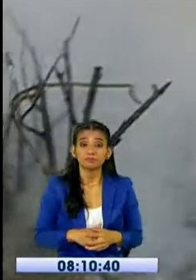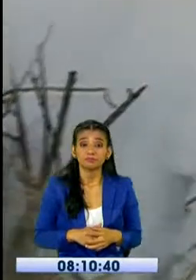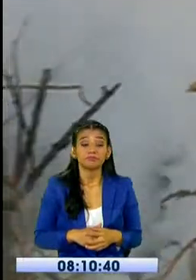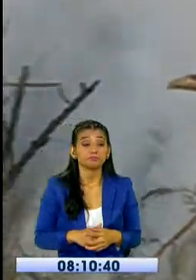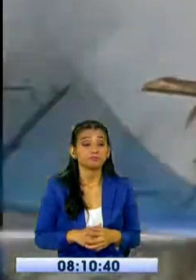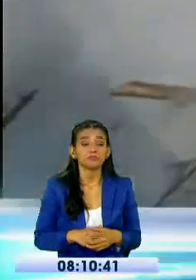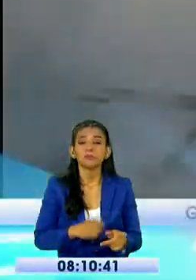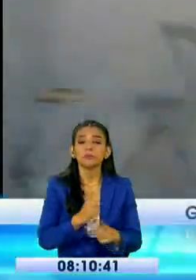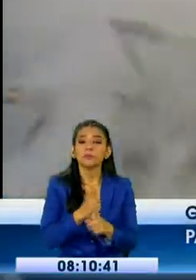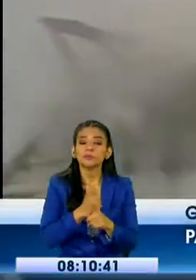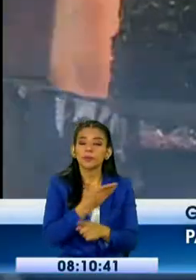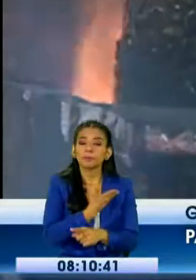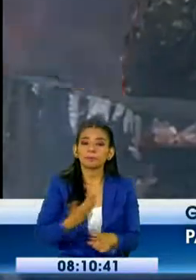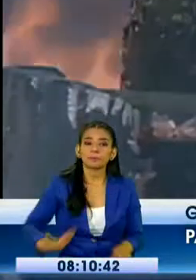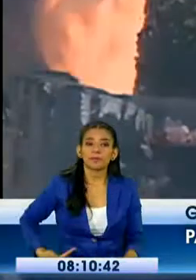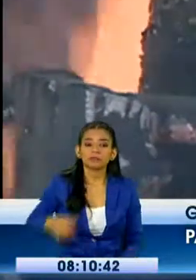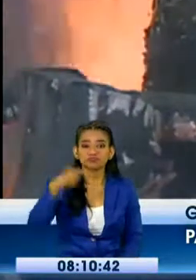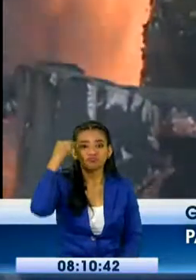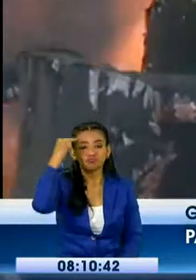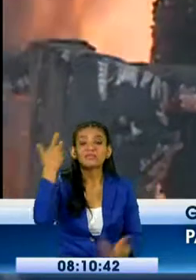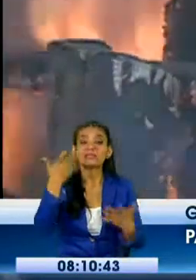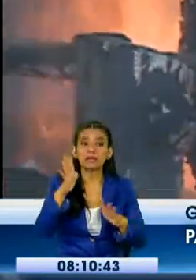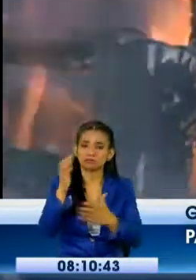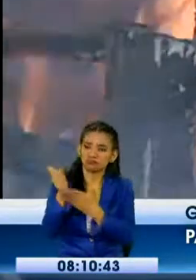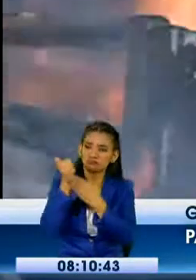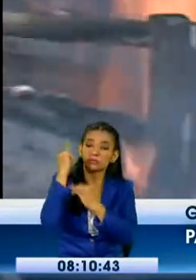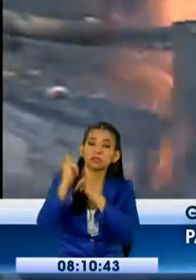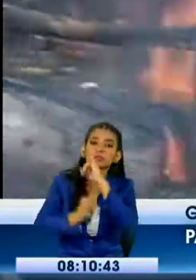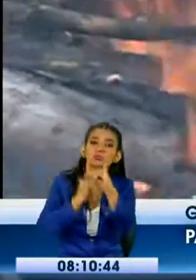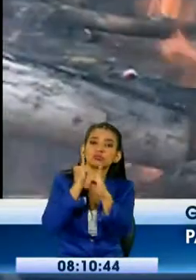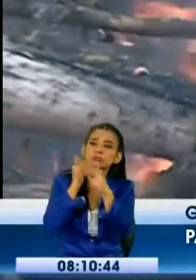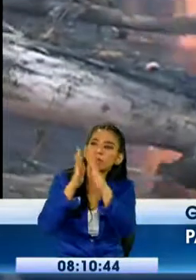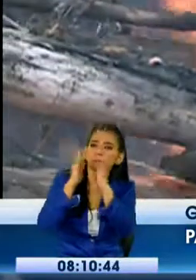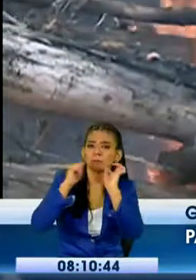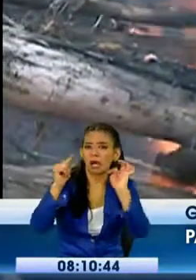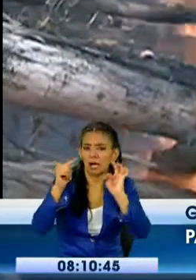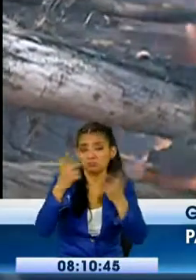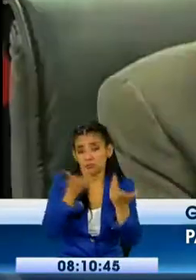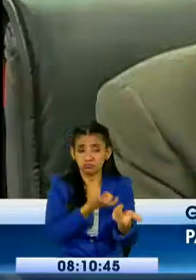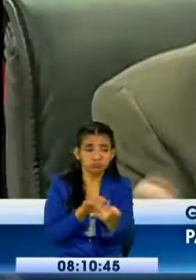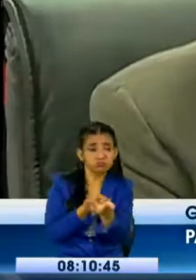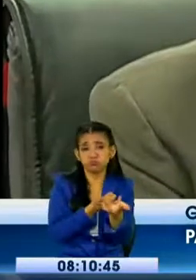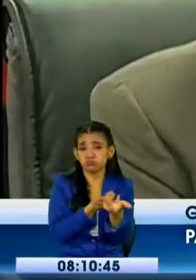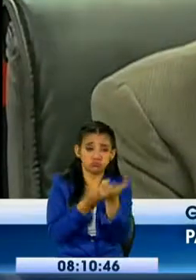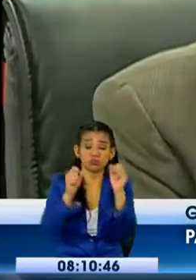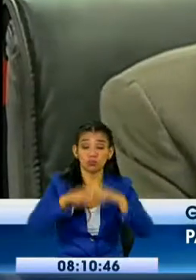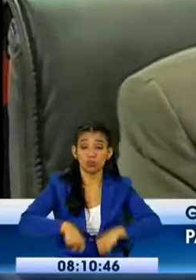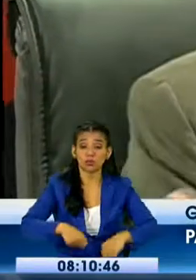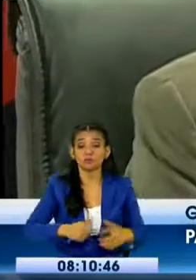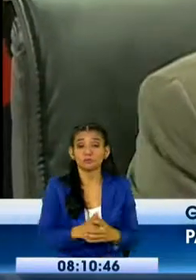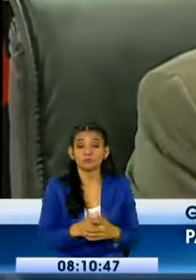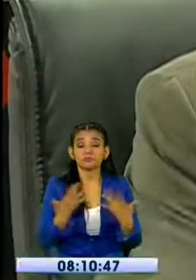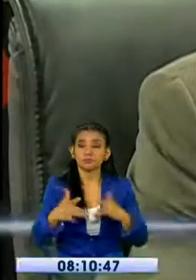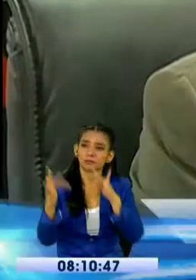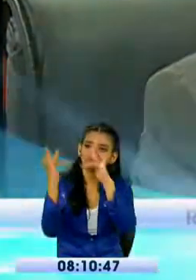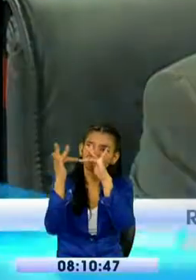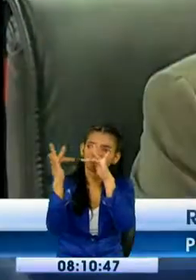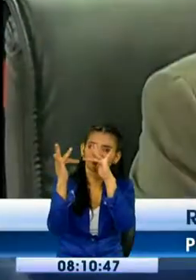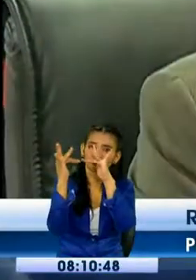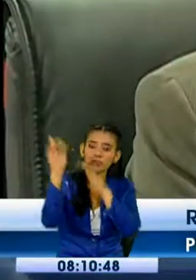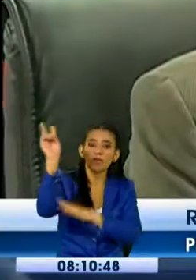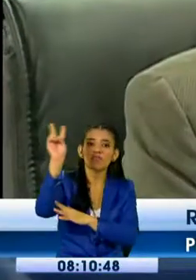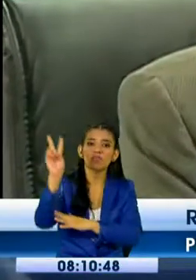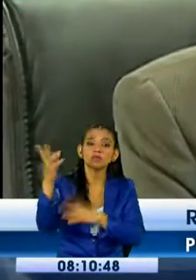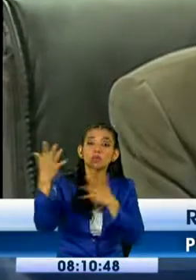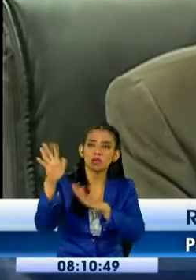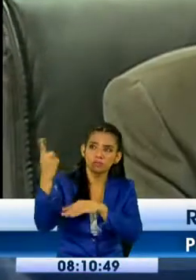el primer mandatario anunció que se gestiona ayuda internacional para combatir los incendios forestales. Hemos estado en contacto con Venezuela, nos va a mandar un